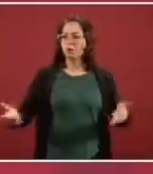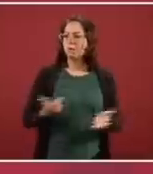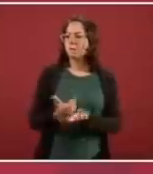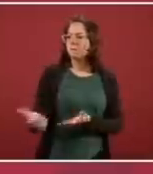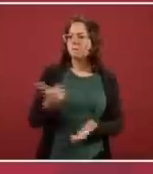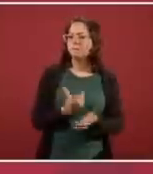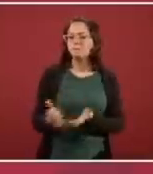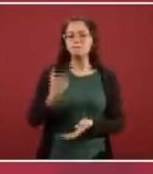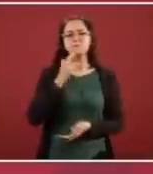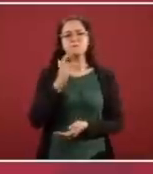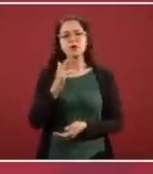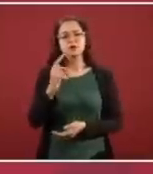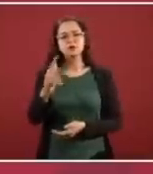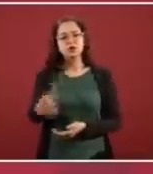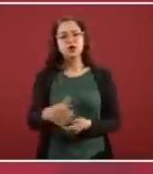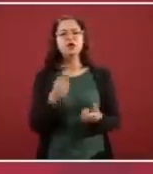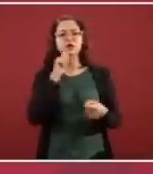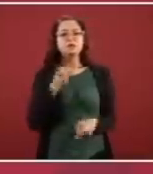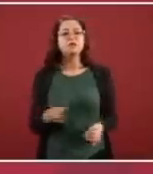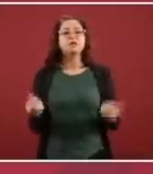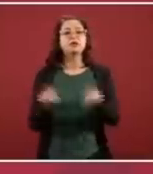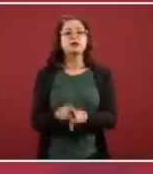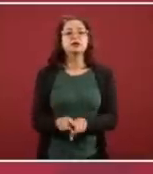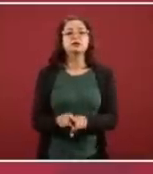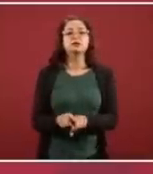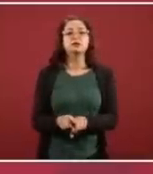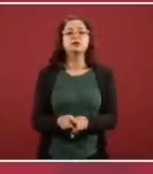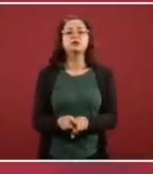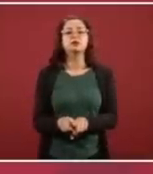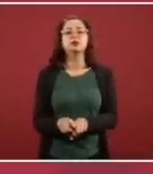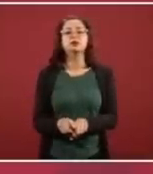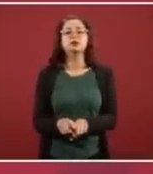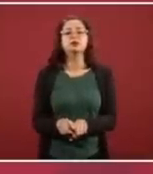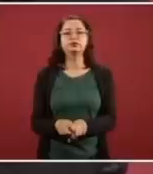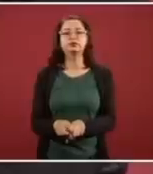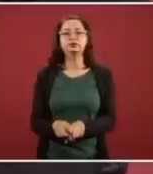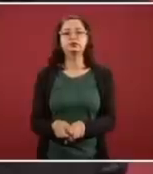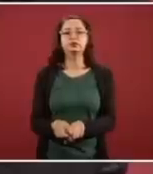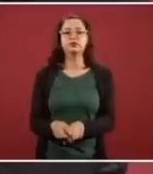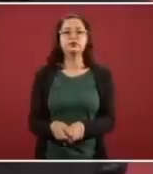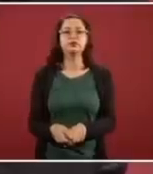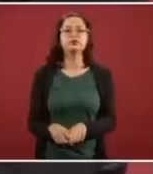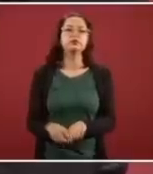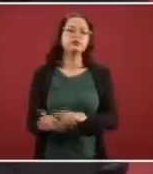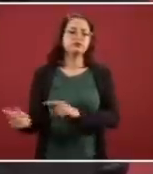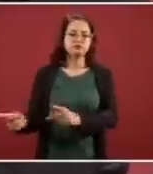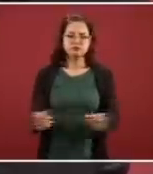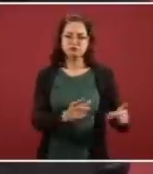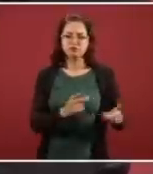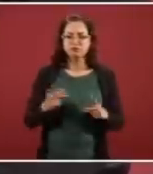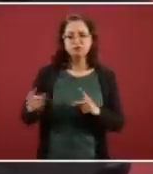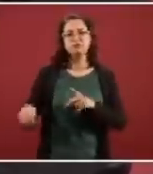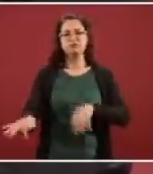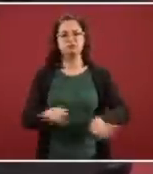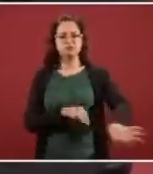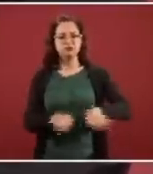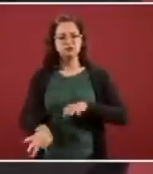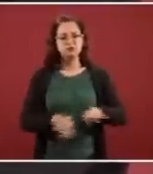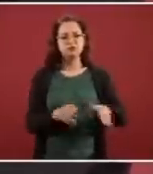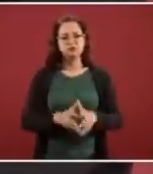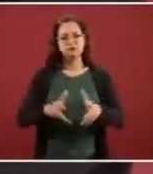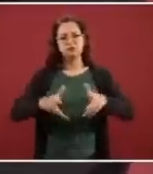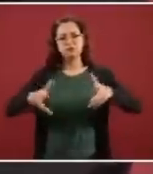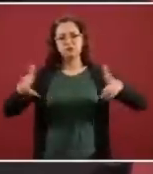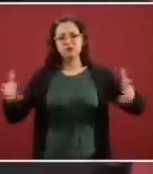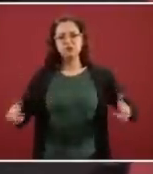salarios y al mismo tiempo más productividad y